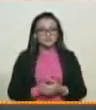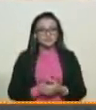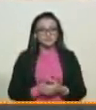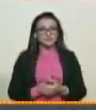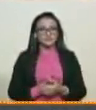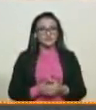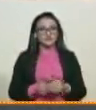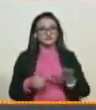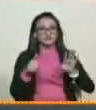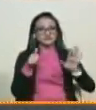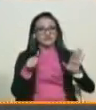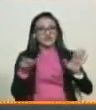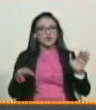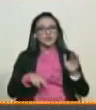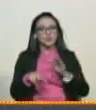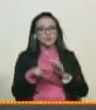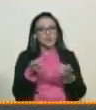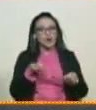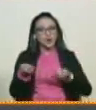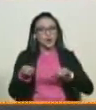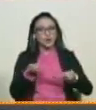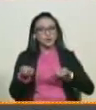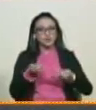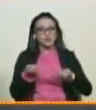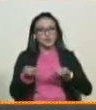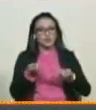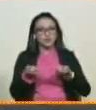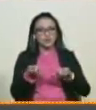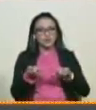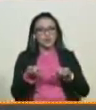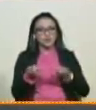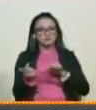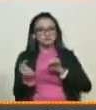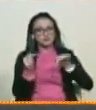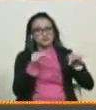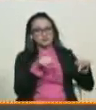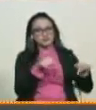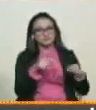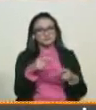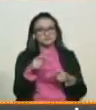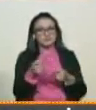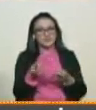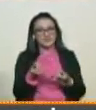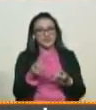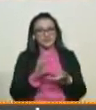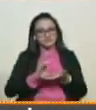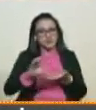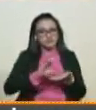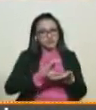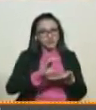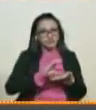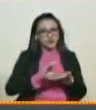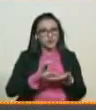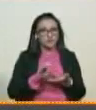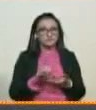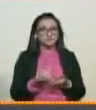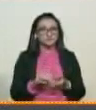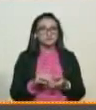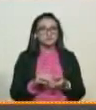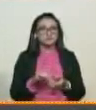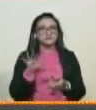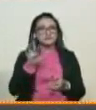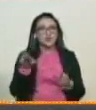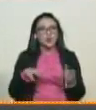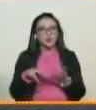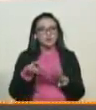6 rutas para el control del traslado de las remesas desde el punto de vista terrestre, 5 rutas desde el